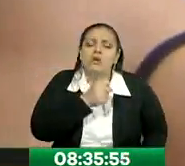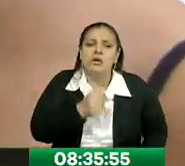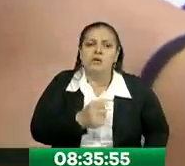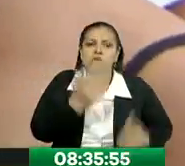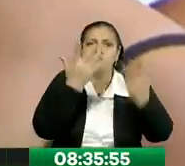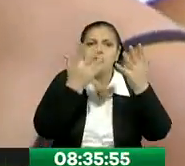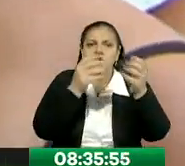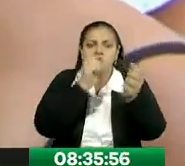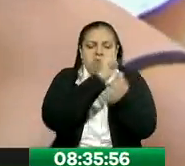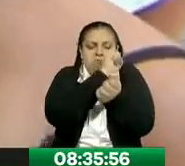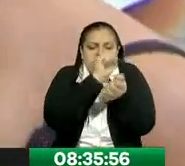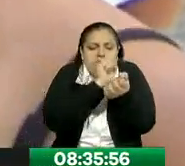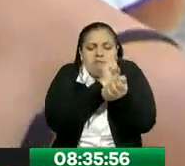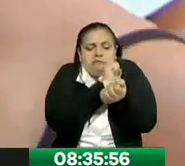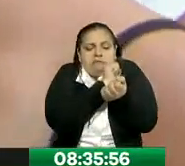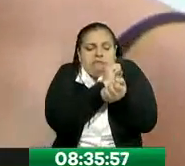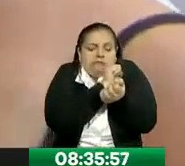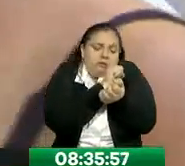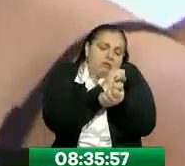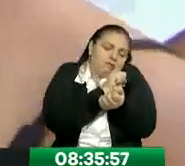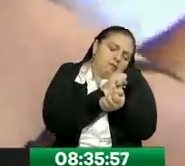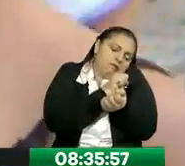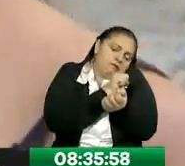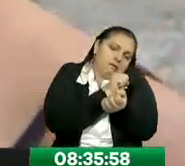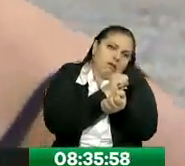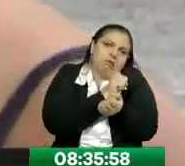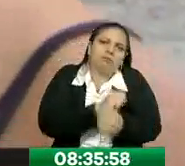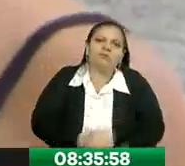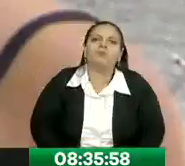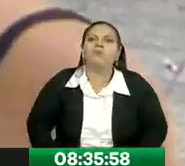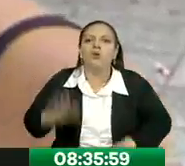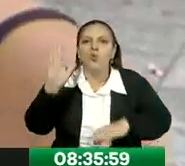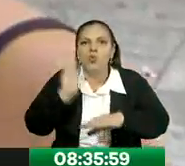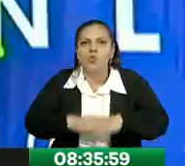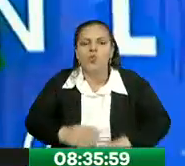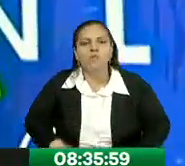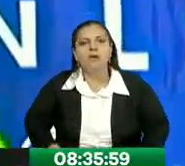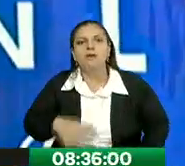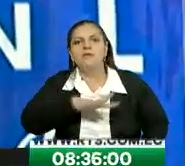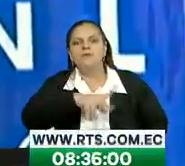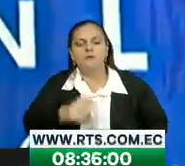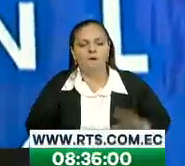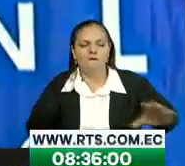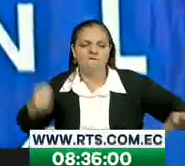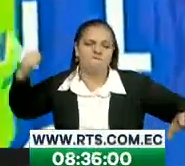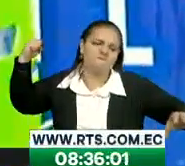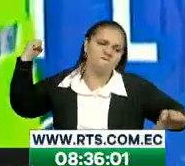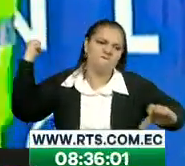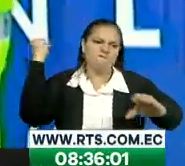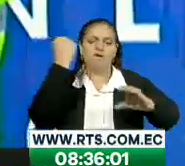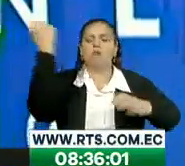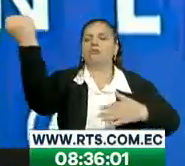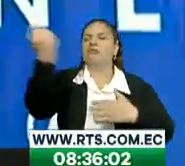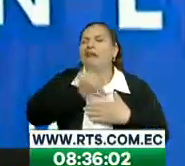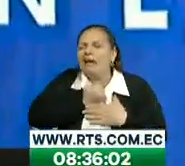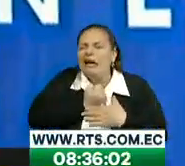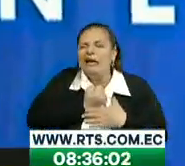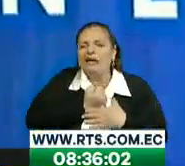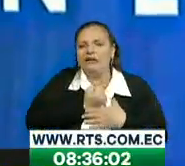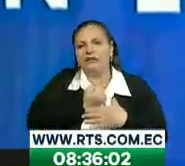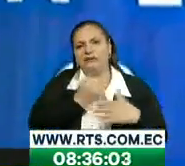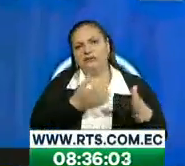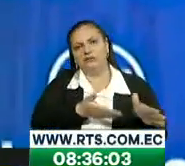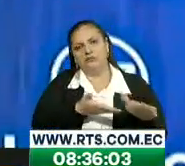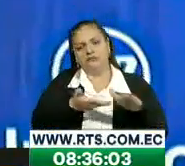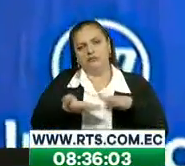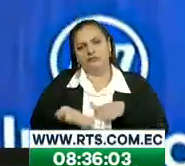estaba bien el señor ahí, estaba entrando, estaba bien, pero ahora de mañana dicen que te lo han dejado bien amanateado, amarrado, y ya cuando han subido que lo